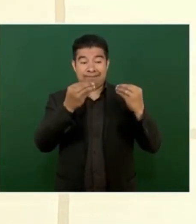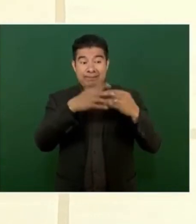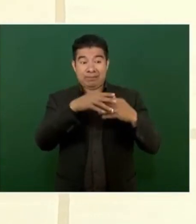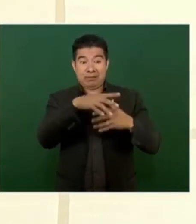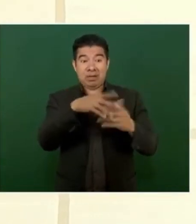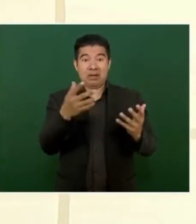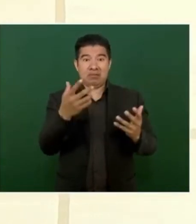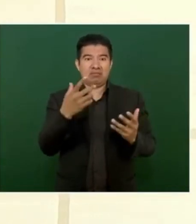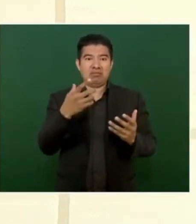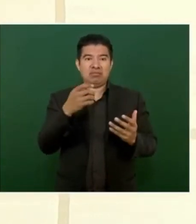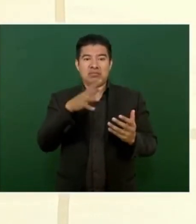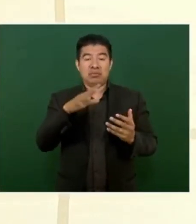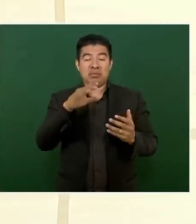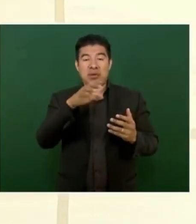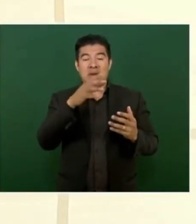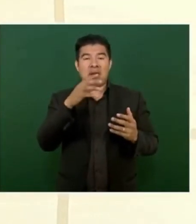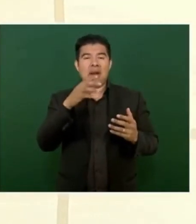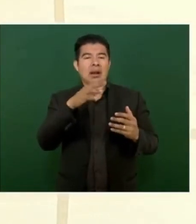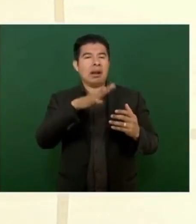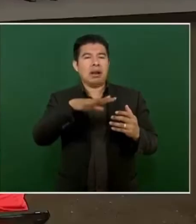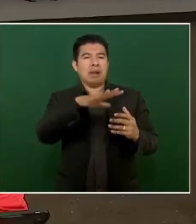políticos y gobernantes.